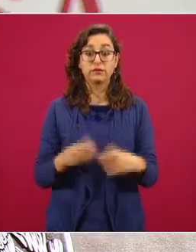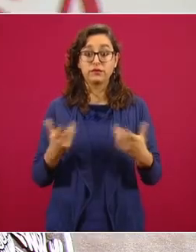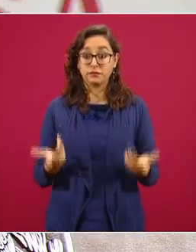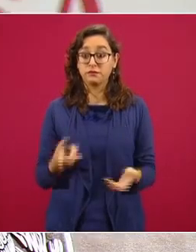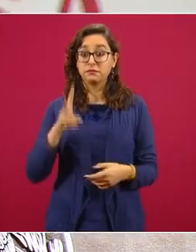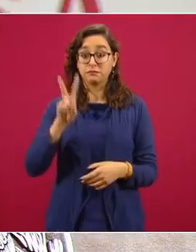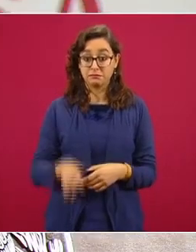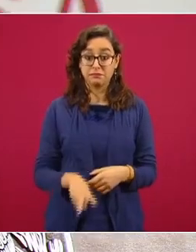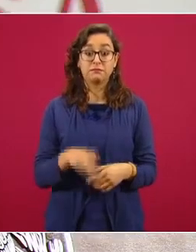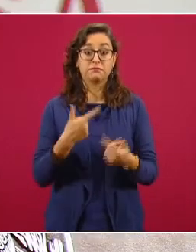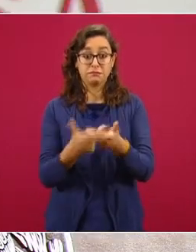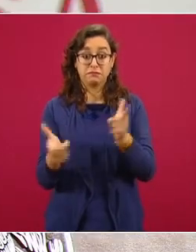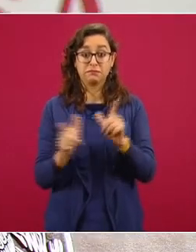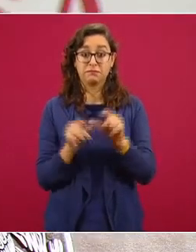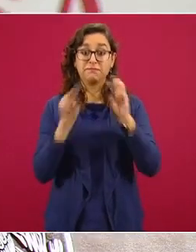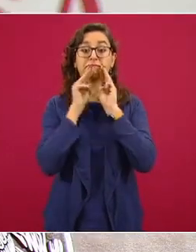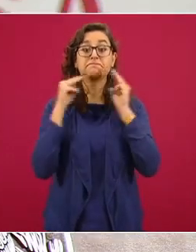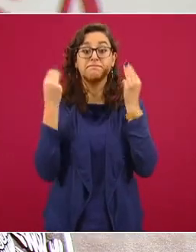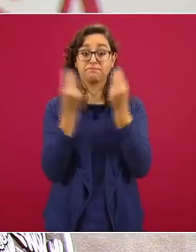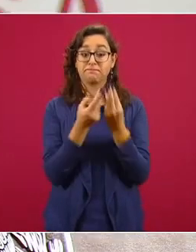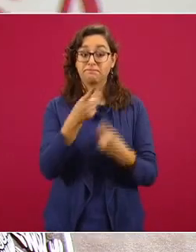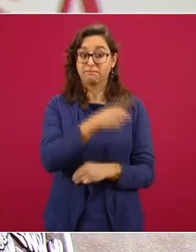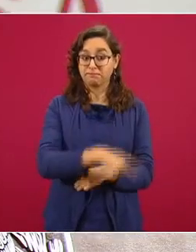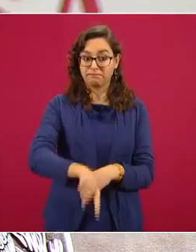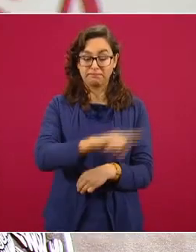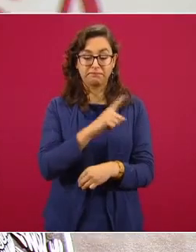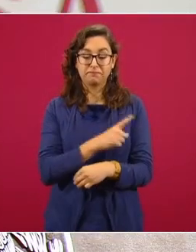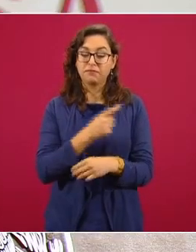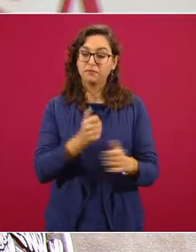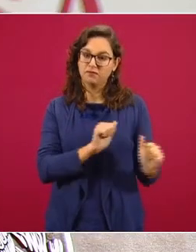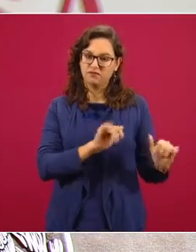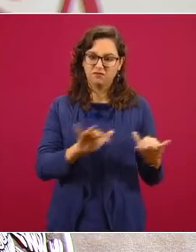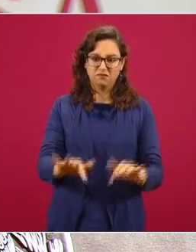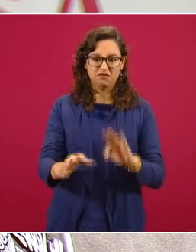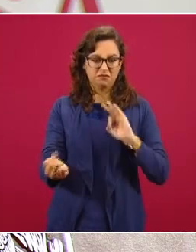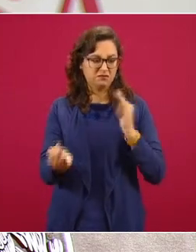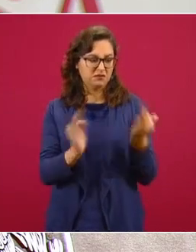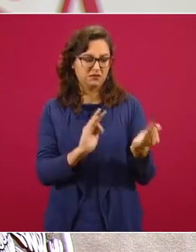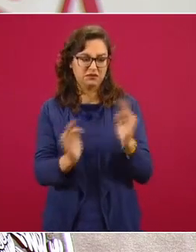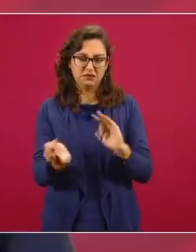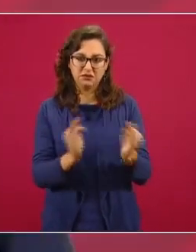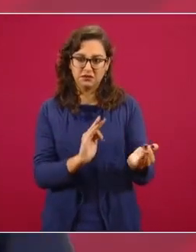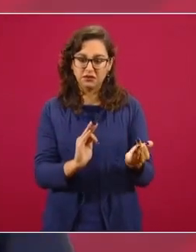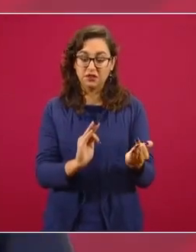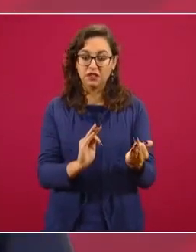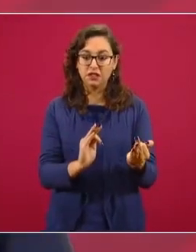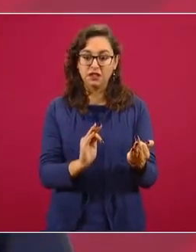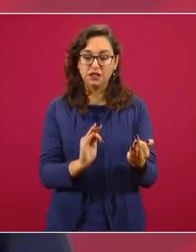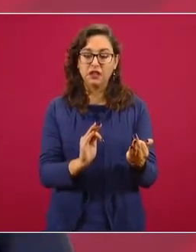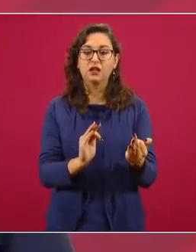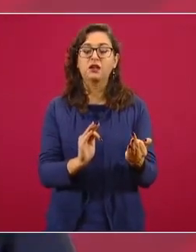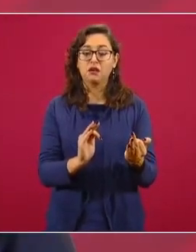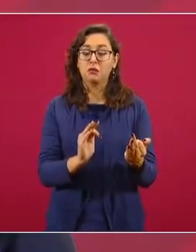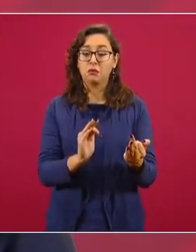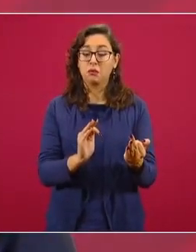delincuencia organizada y es la amenaza